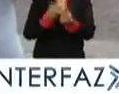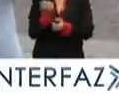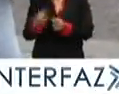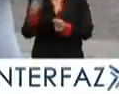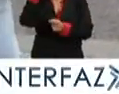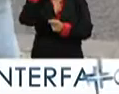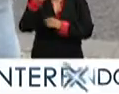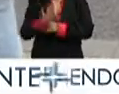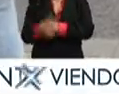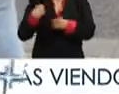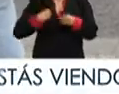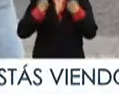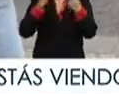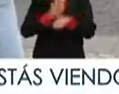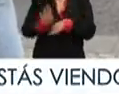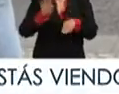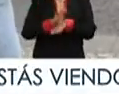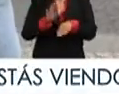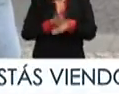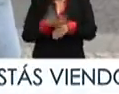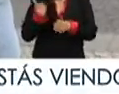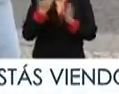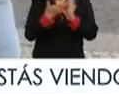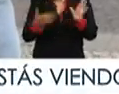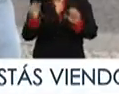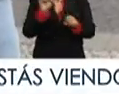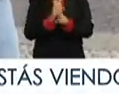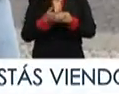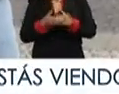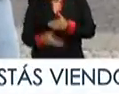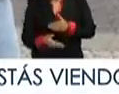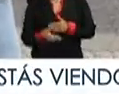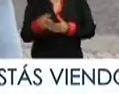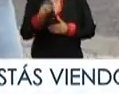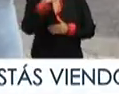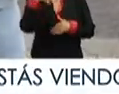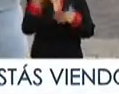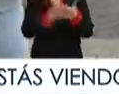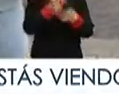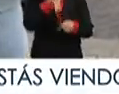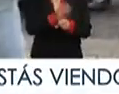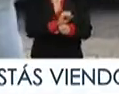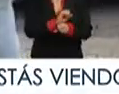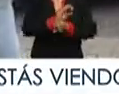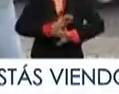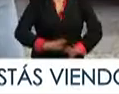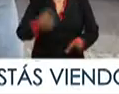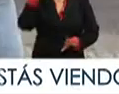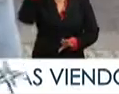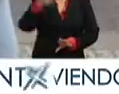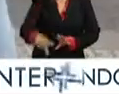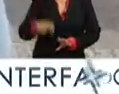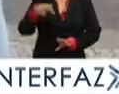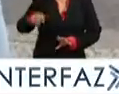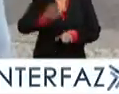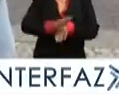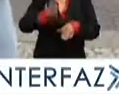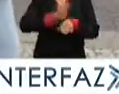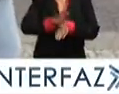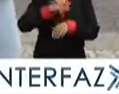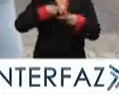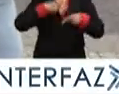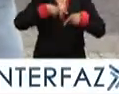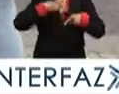talentos mexicanos que viven aquí en Brasil a lo largo de esta semana. Y también de la próxima ya en México, y también de